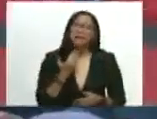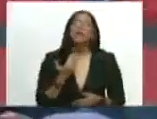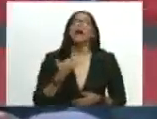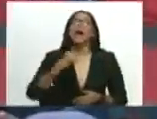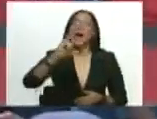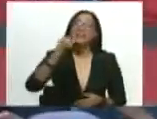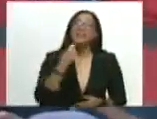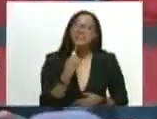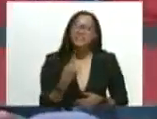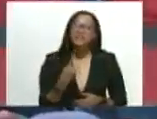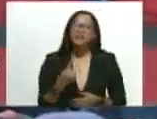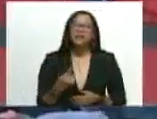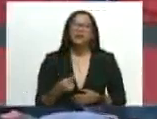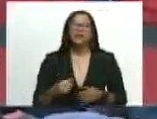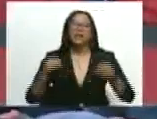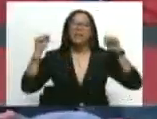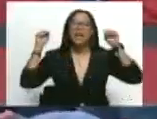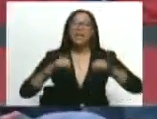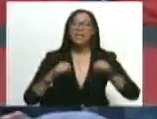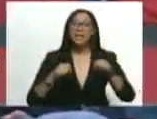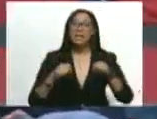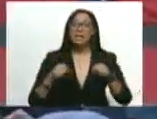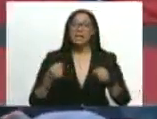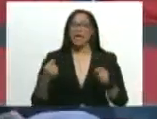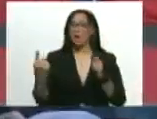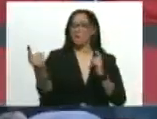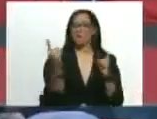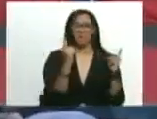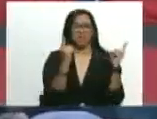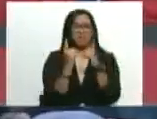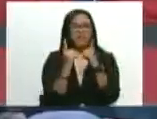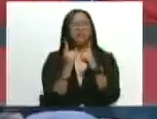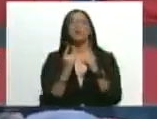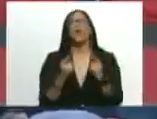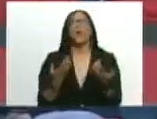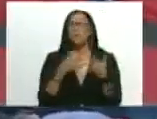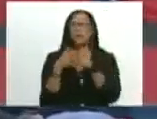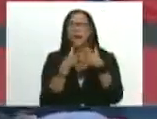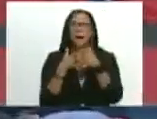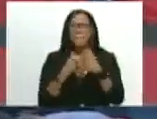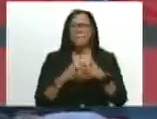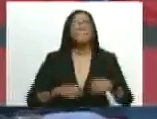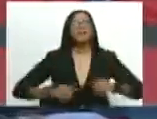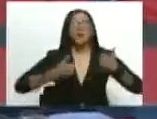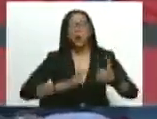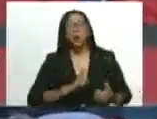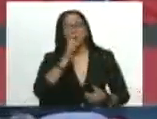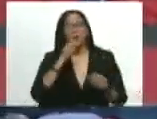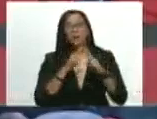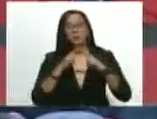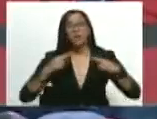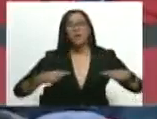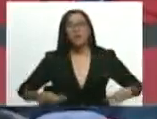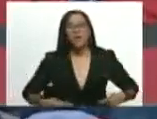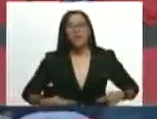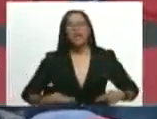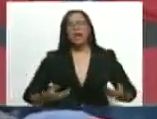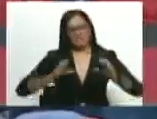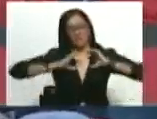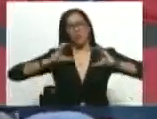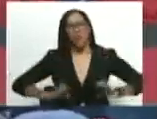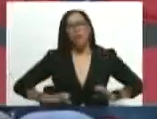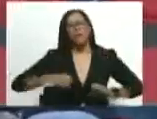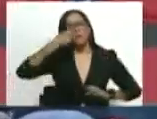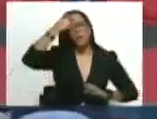que aquí el Cuerpo A Cuerpo con uno de los imperios más salvajes que ha conocido la humanidad ha sido el cuerpo del pueblo